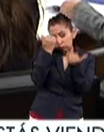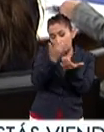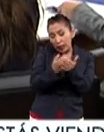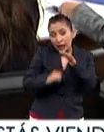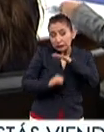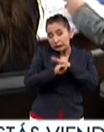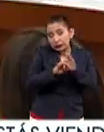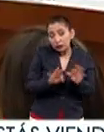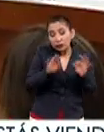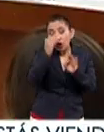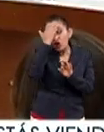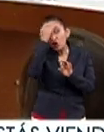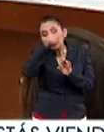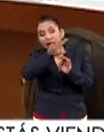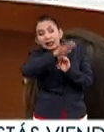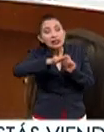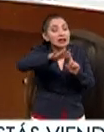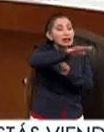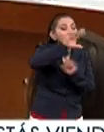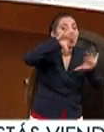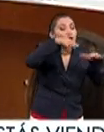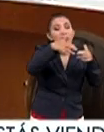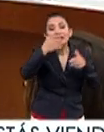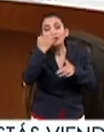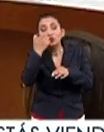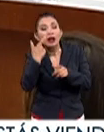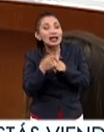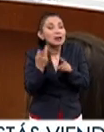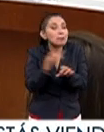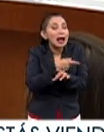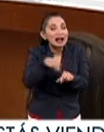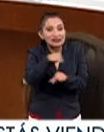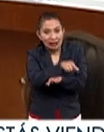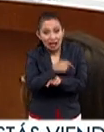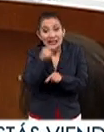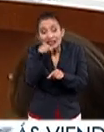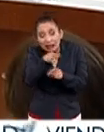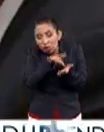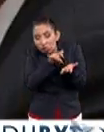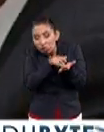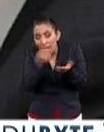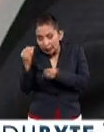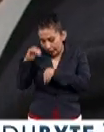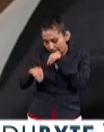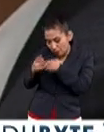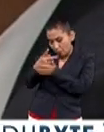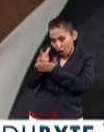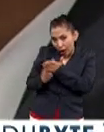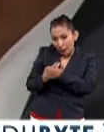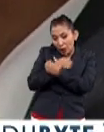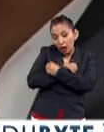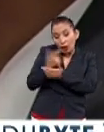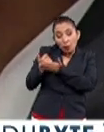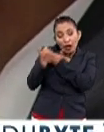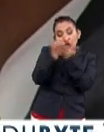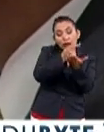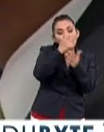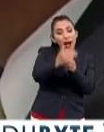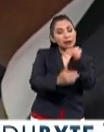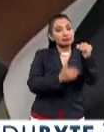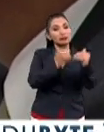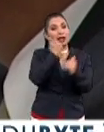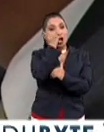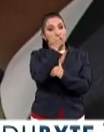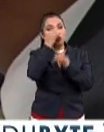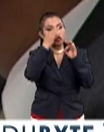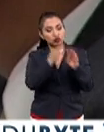toral es conocer los contextos de cada comunidad escolar y a partir de ahí generar programas educativos que contribuyan a la formación